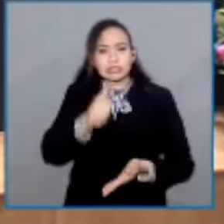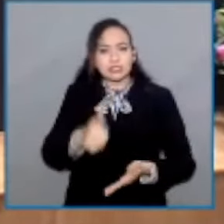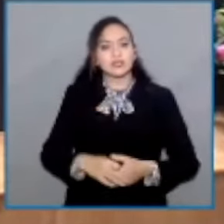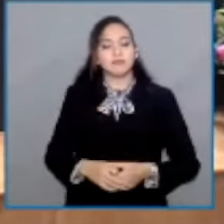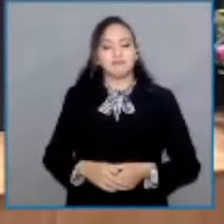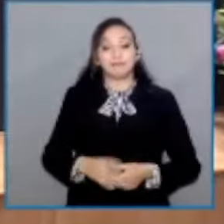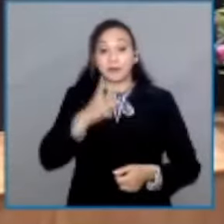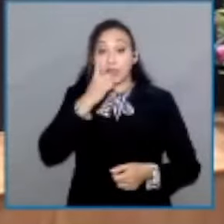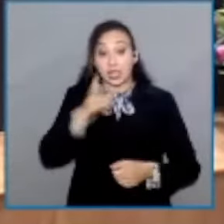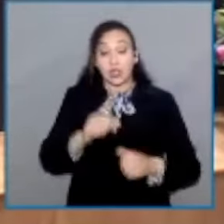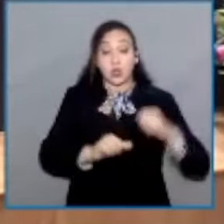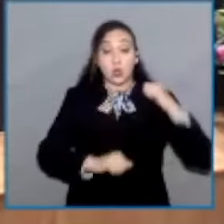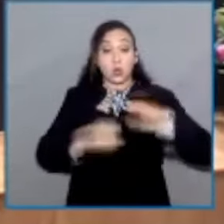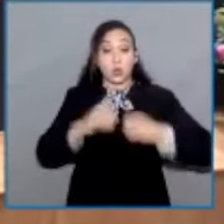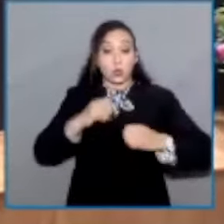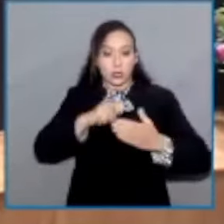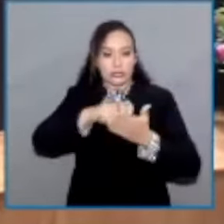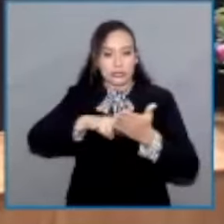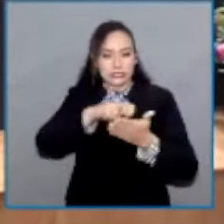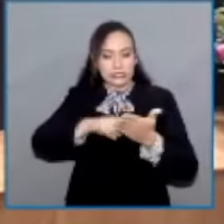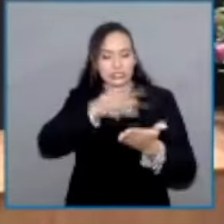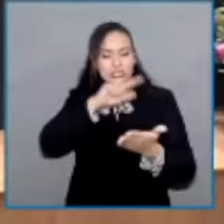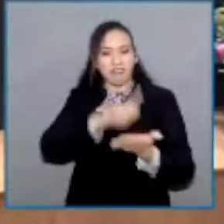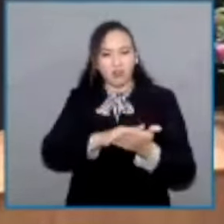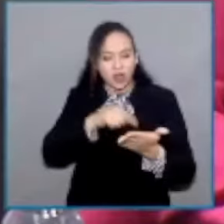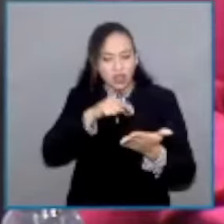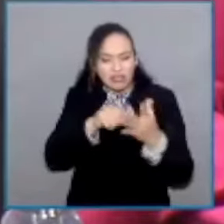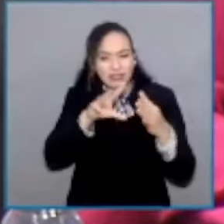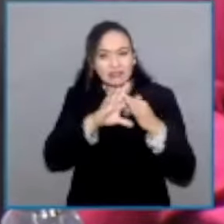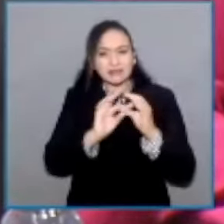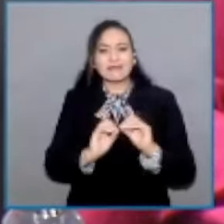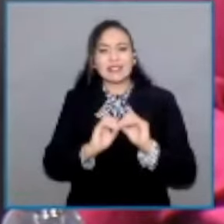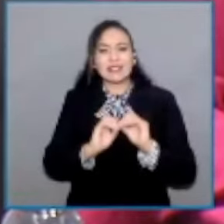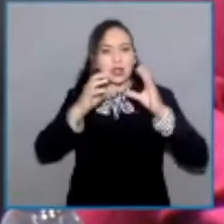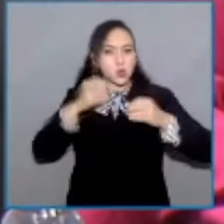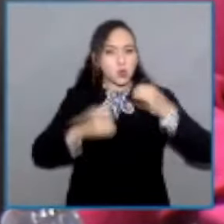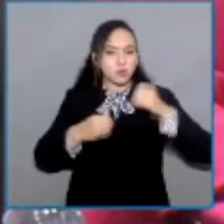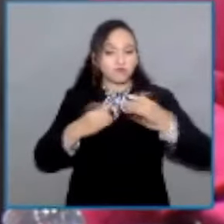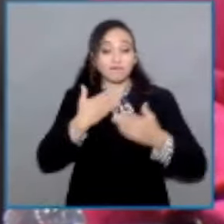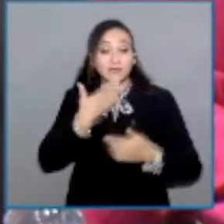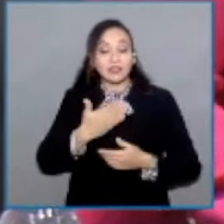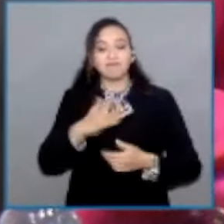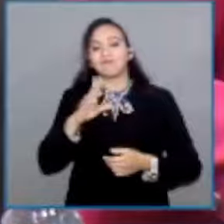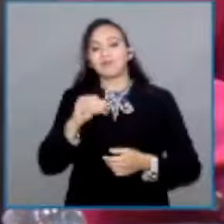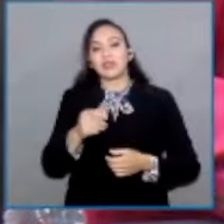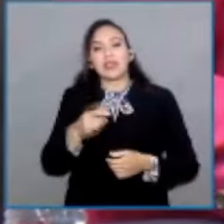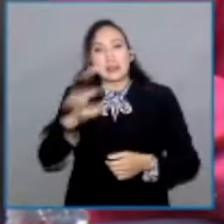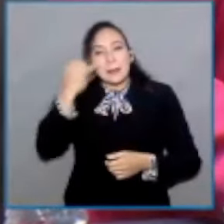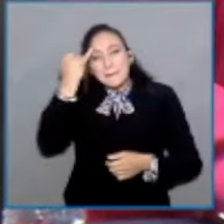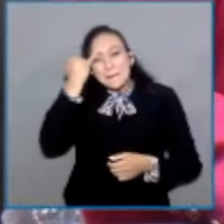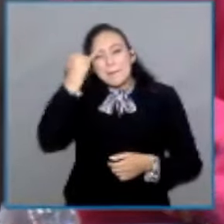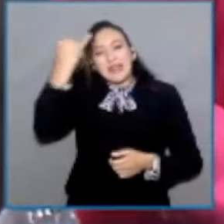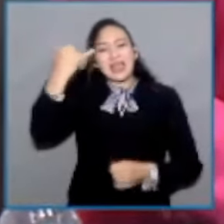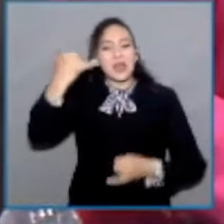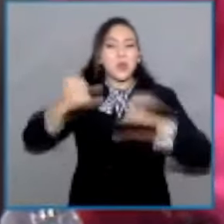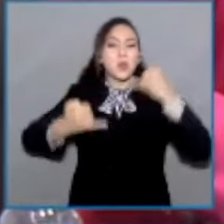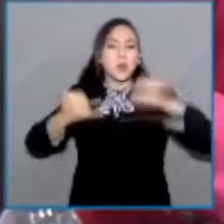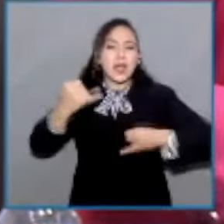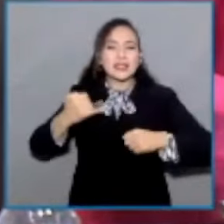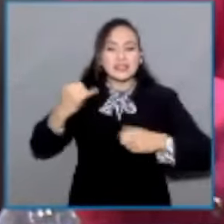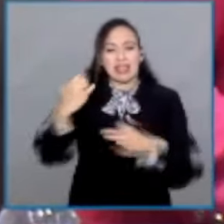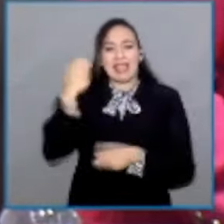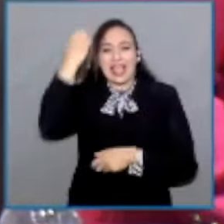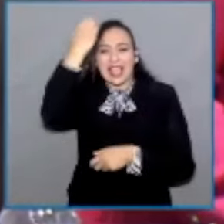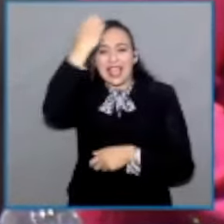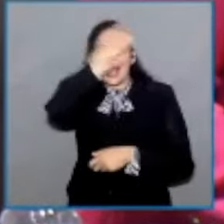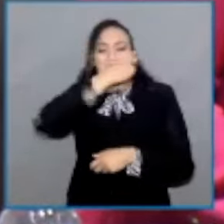garantice una formación jurídica sólida, con futuros juzgadores sin preparación, con bajos promedios escolares, sin experiencia